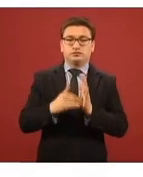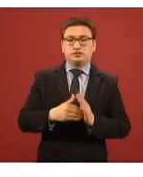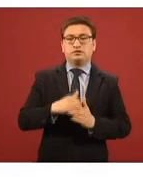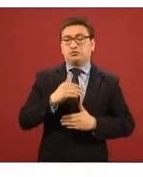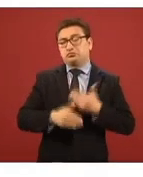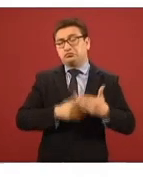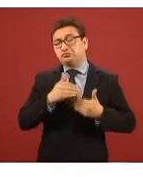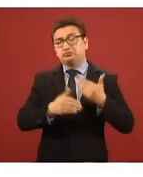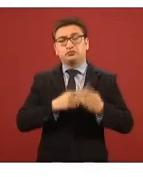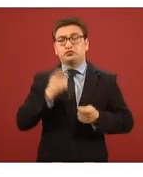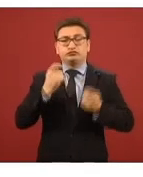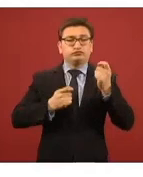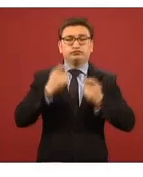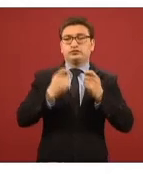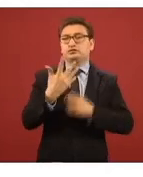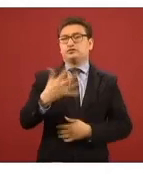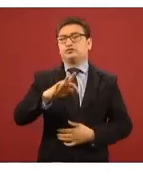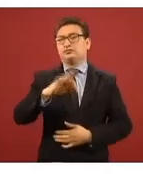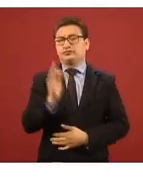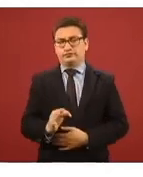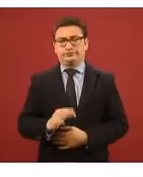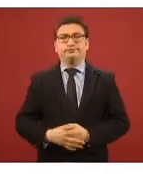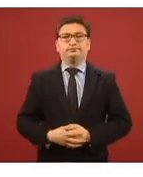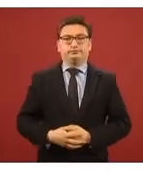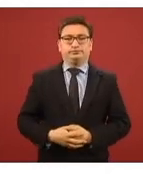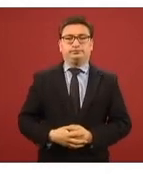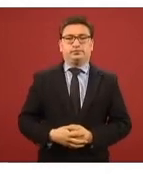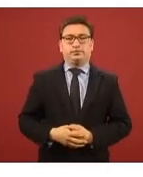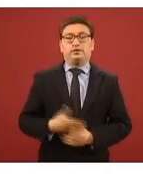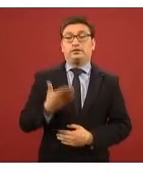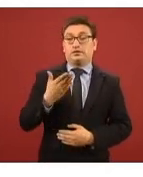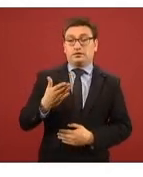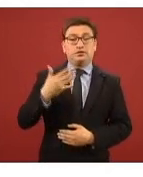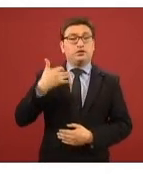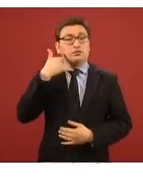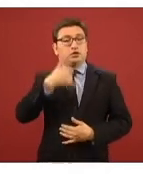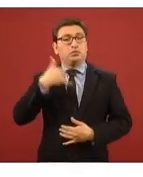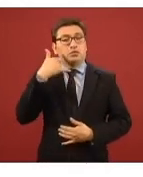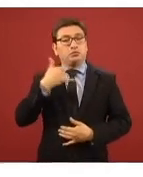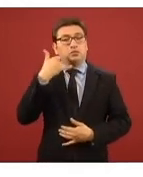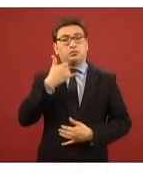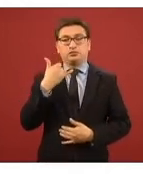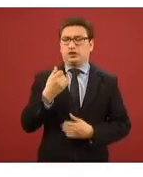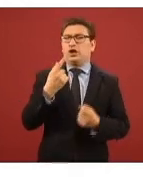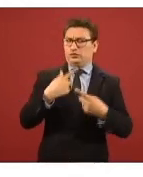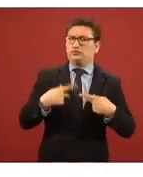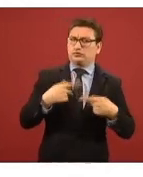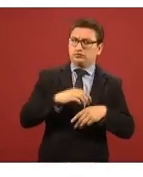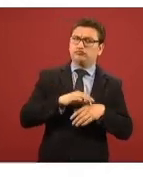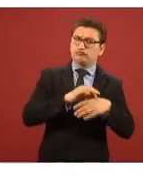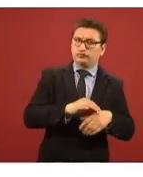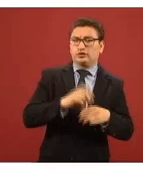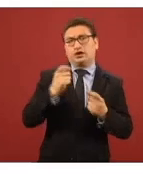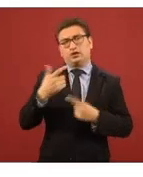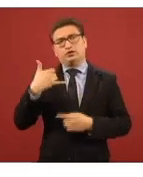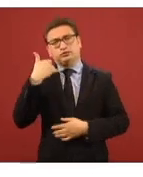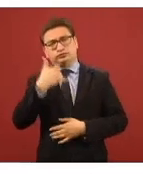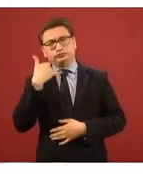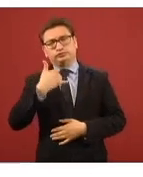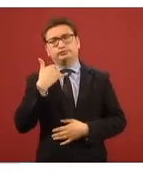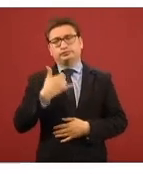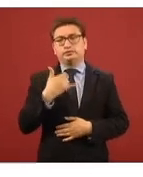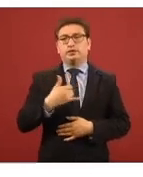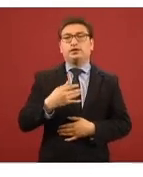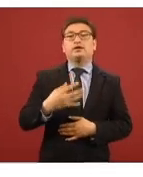ligeramente en 5% y fue una puja telefónica hay gente que estaba ahí presente al final se llevó a